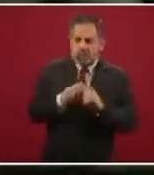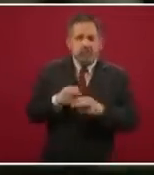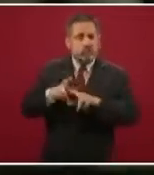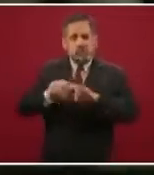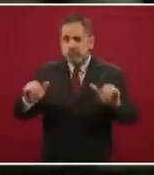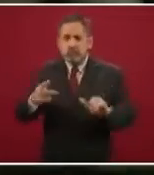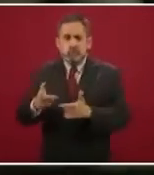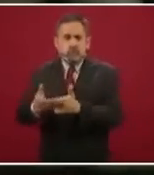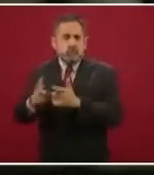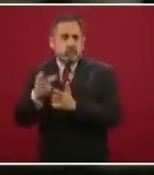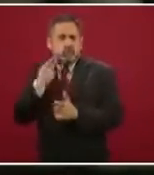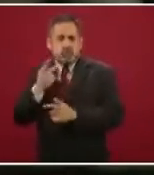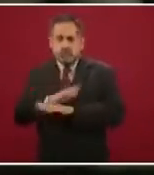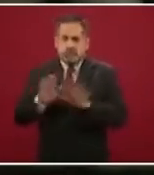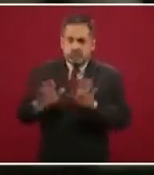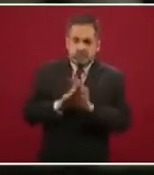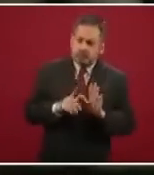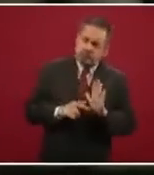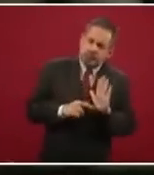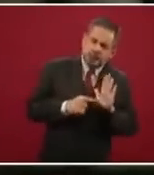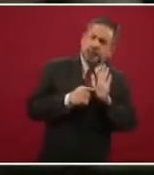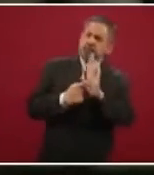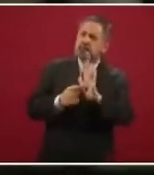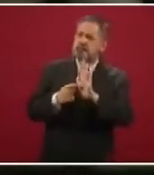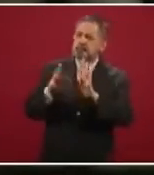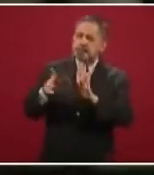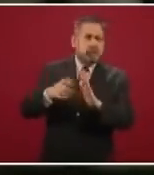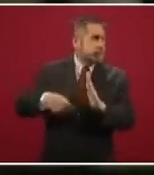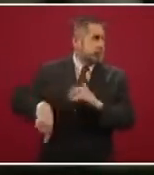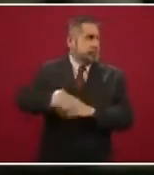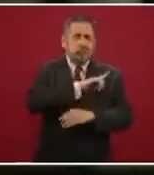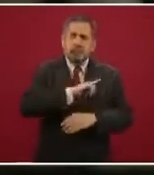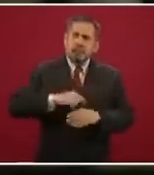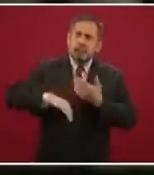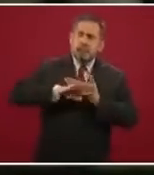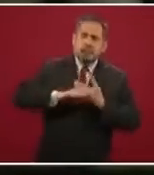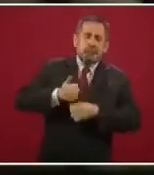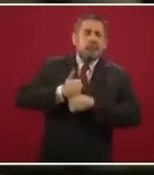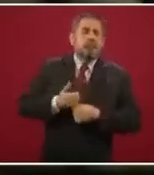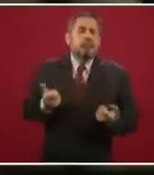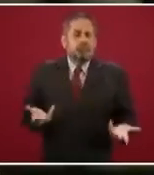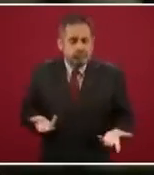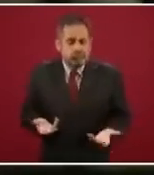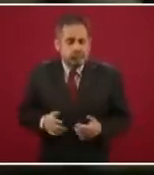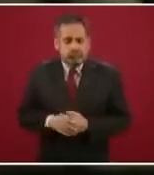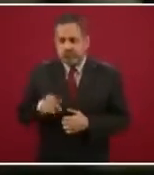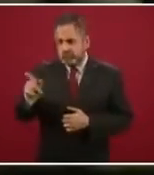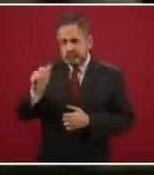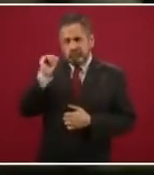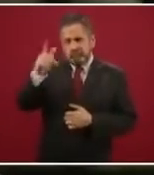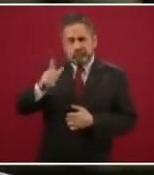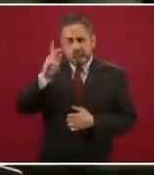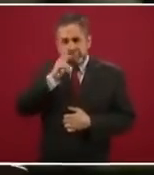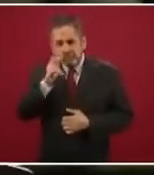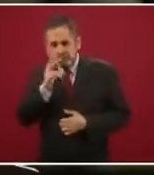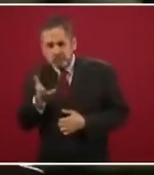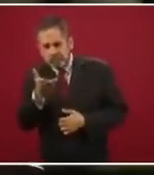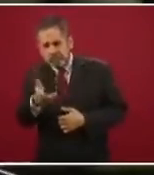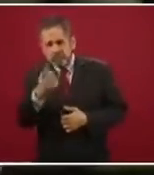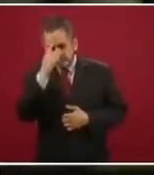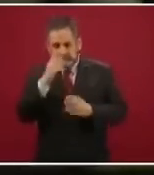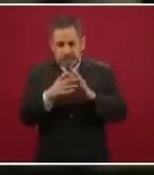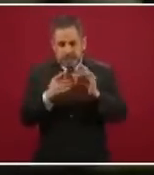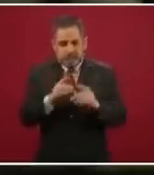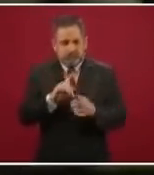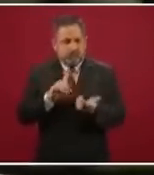sino se trata de visibilizar la violencia en contra de las mujeres. ¿Tiene usted, presidente, alguna evidencia que le lleve a expresar que